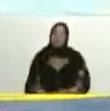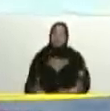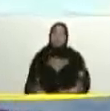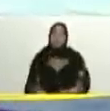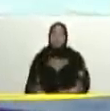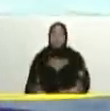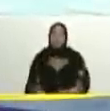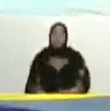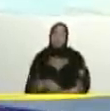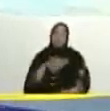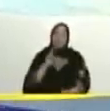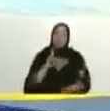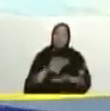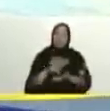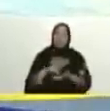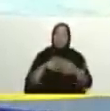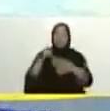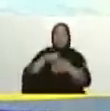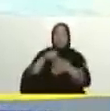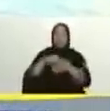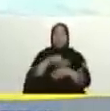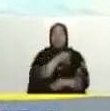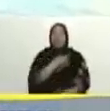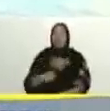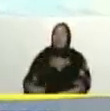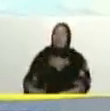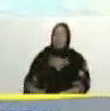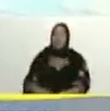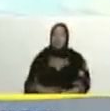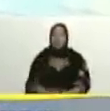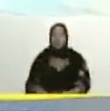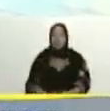para hay que presentarse en las elecciones presidenciales